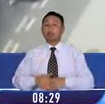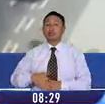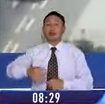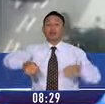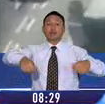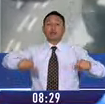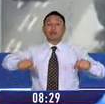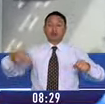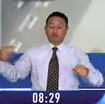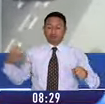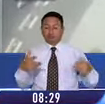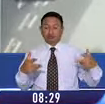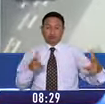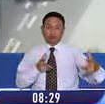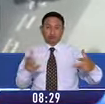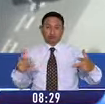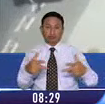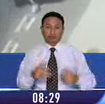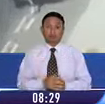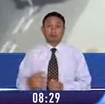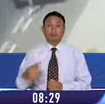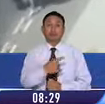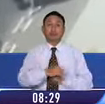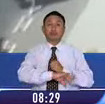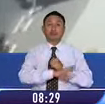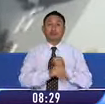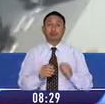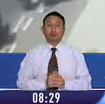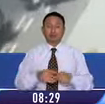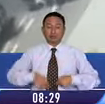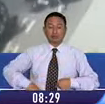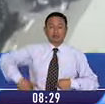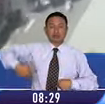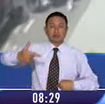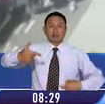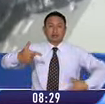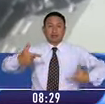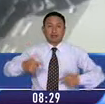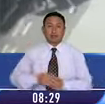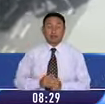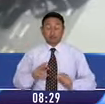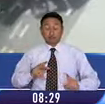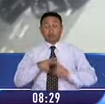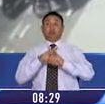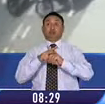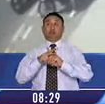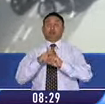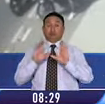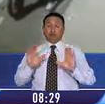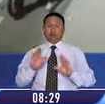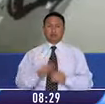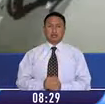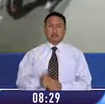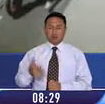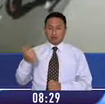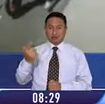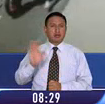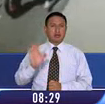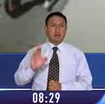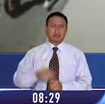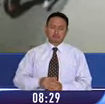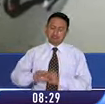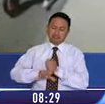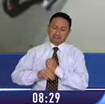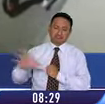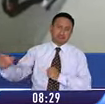movilizaban en motocicletas. Los que ejecutaron el robo estaban armados, pero como el atraco fue sin complicaciones, no hubo la necesidad